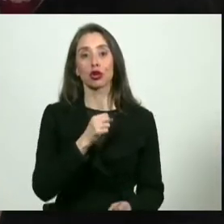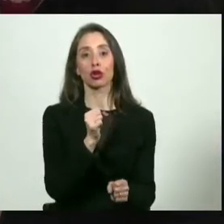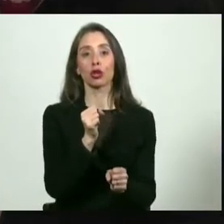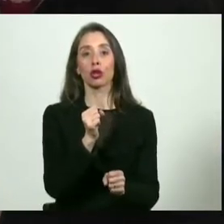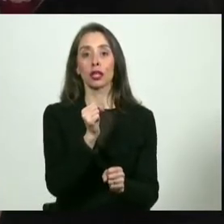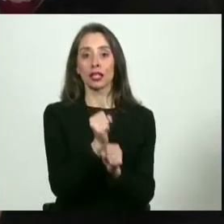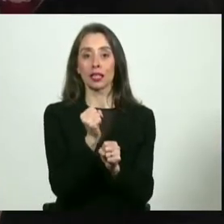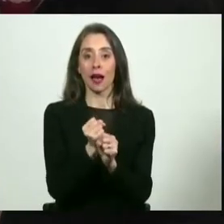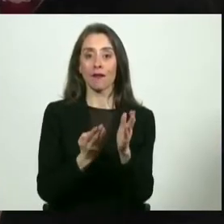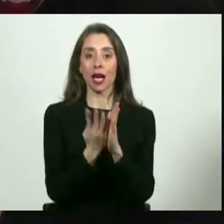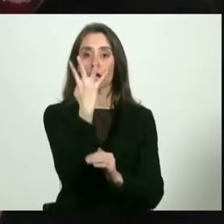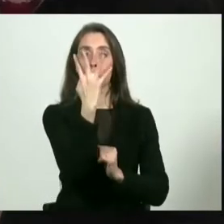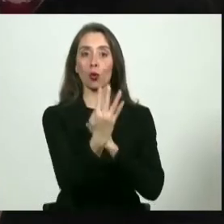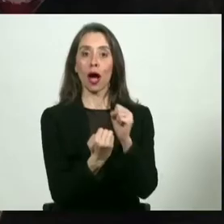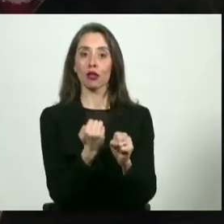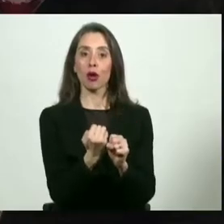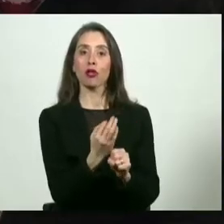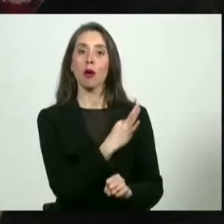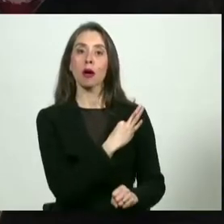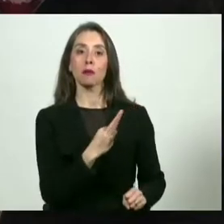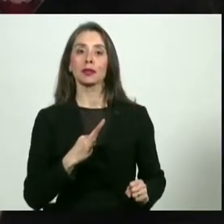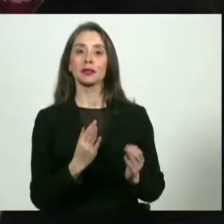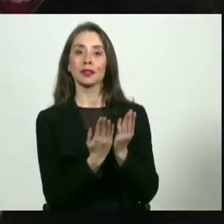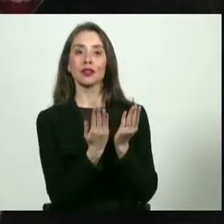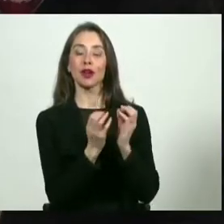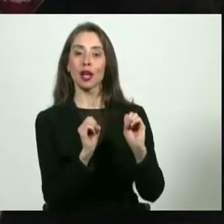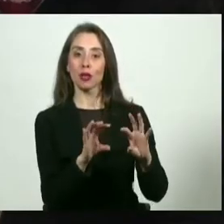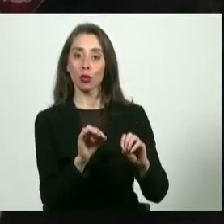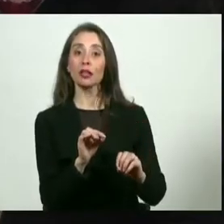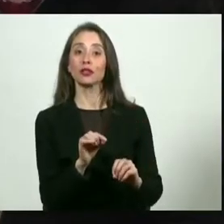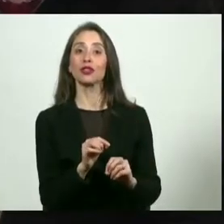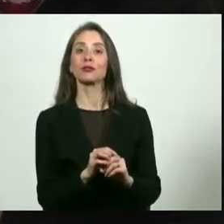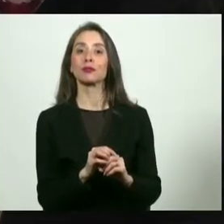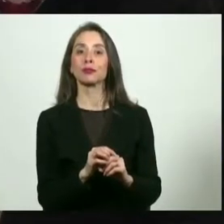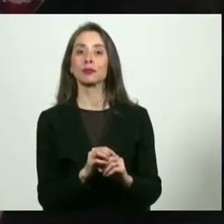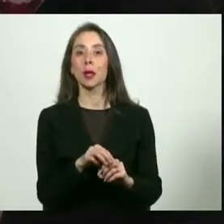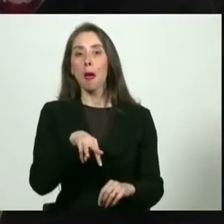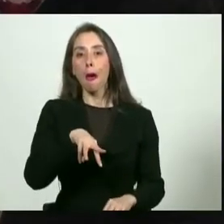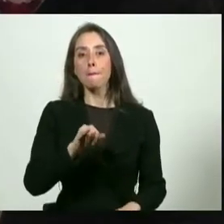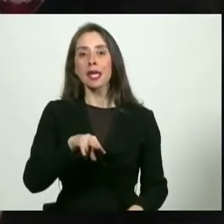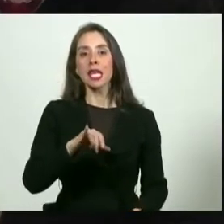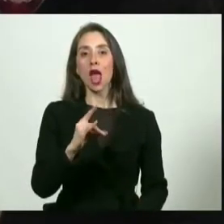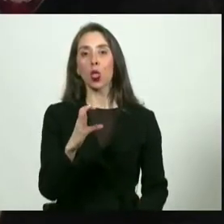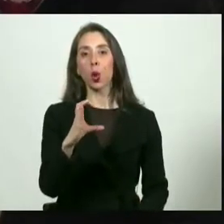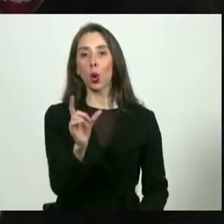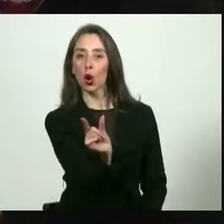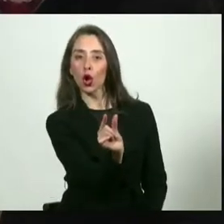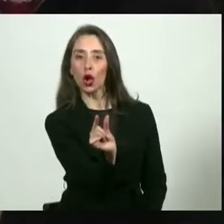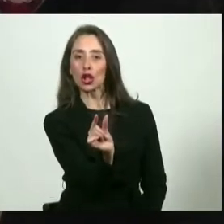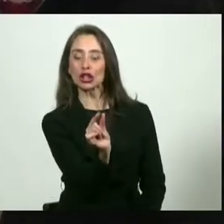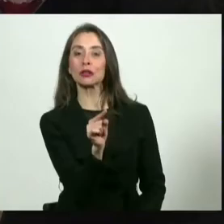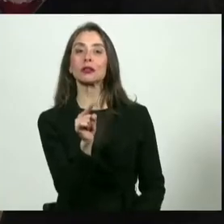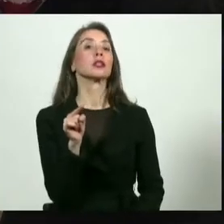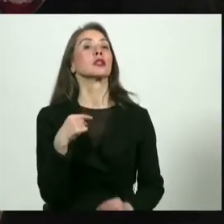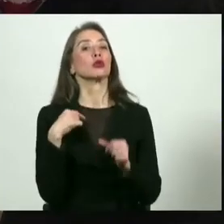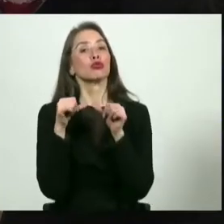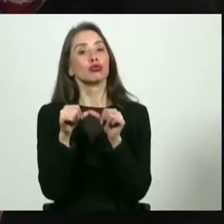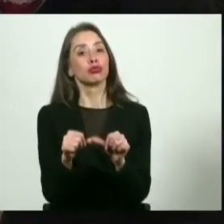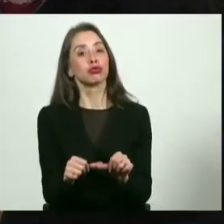que cuando se ha hablado de la ley de cuotas, se ha hablado de dar trabajo, de incluir. Pero yo quiero